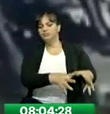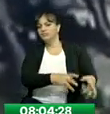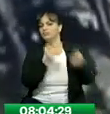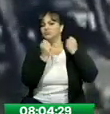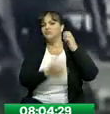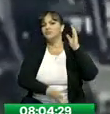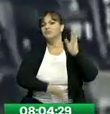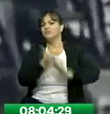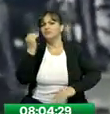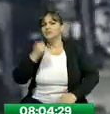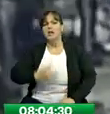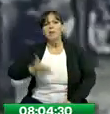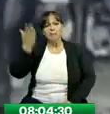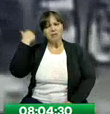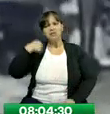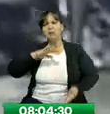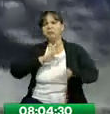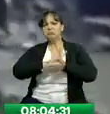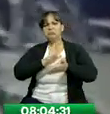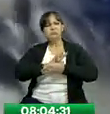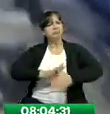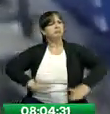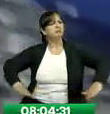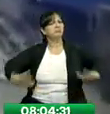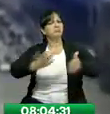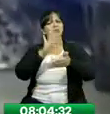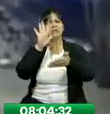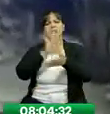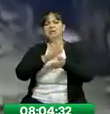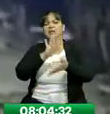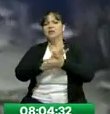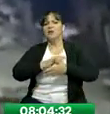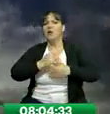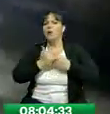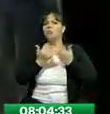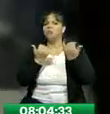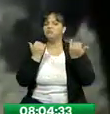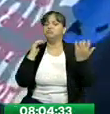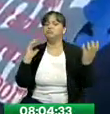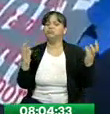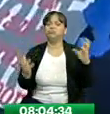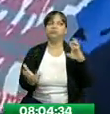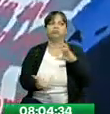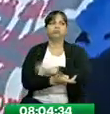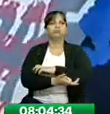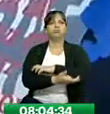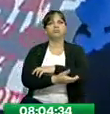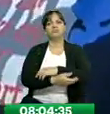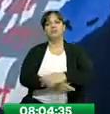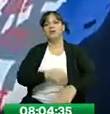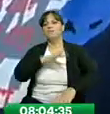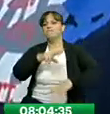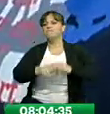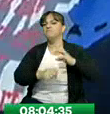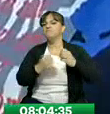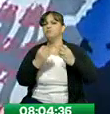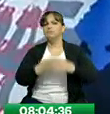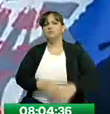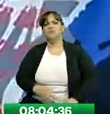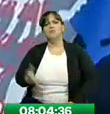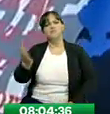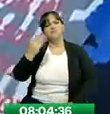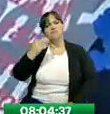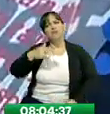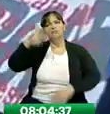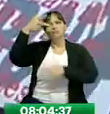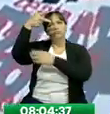así entonces necesitamos que el alcalde nos ponga un ojo de águila en el porte o que los policías vengan y nos dé ronda a partir del largo de